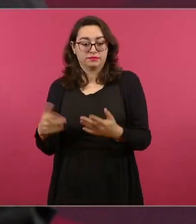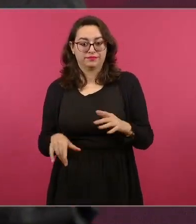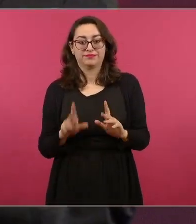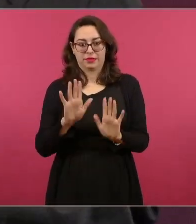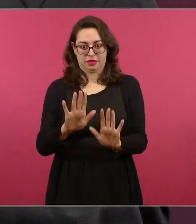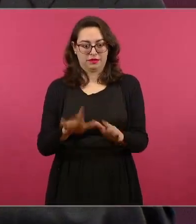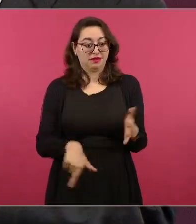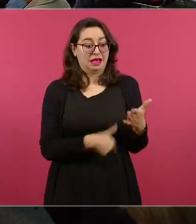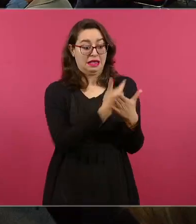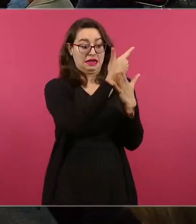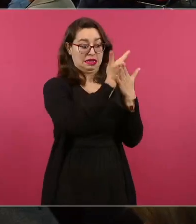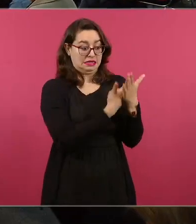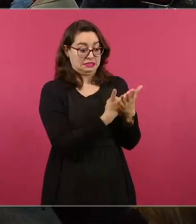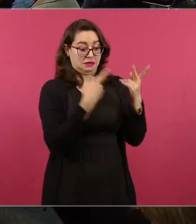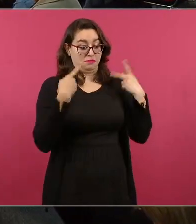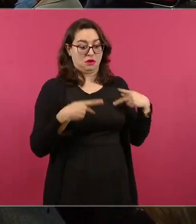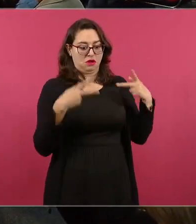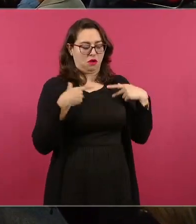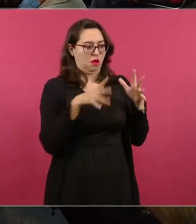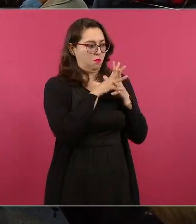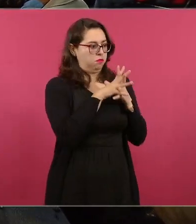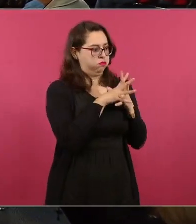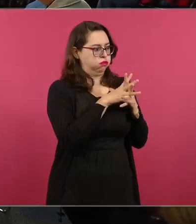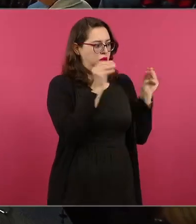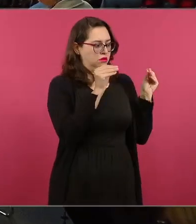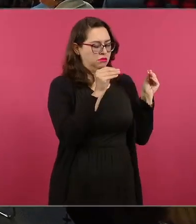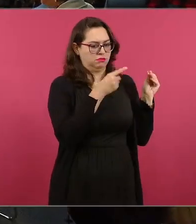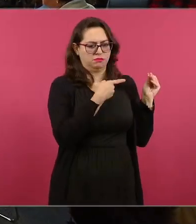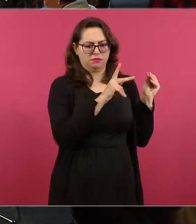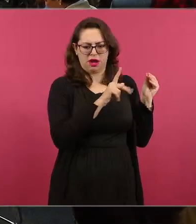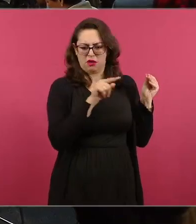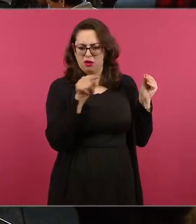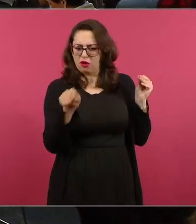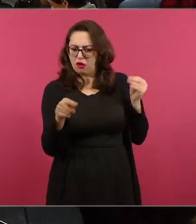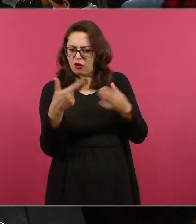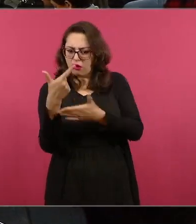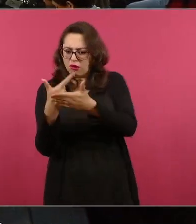lo que tiene que ver con padrones de bienestar,